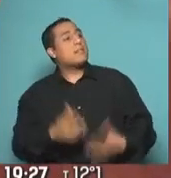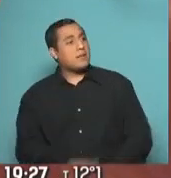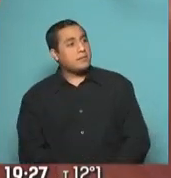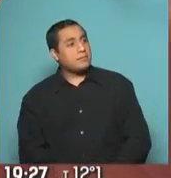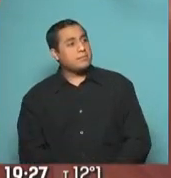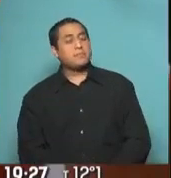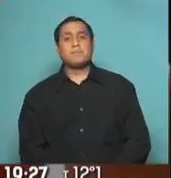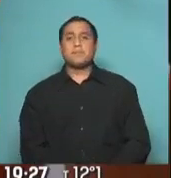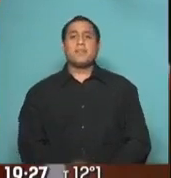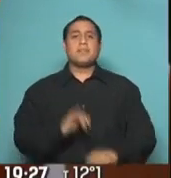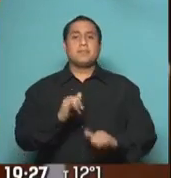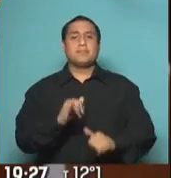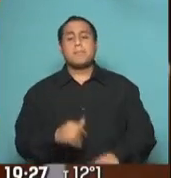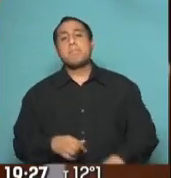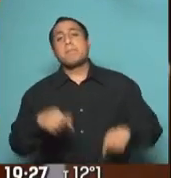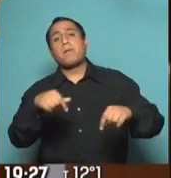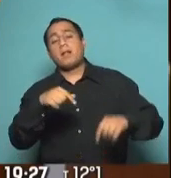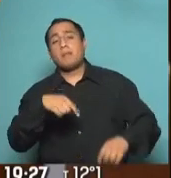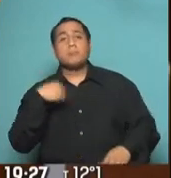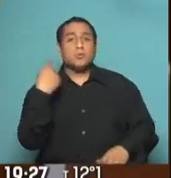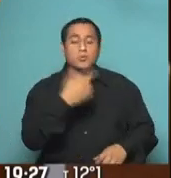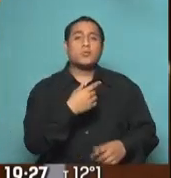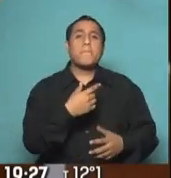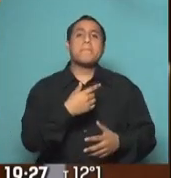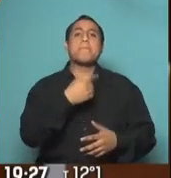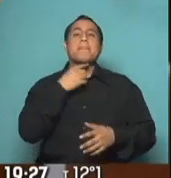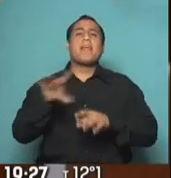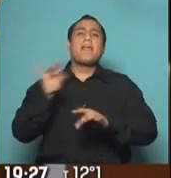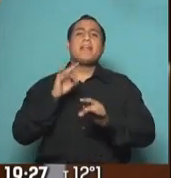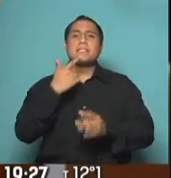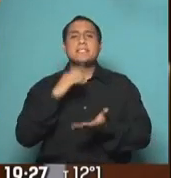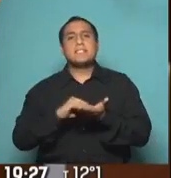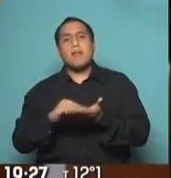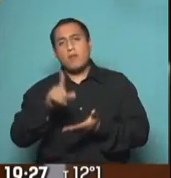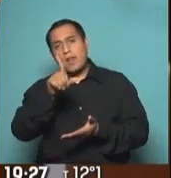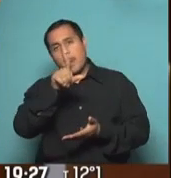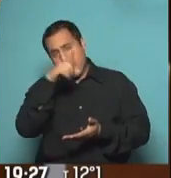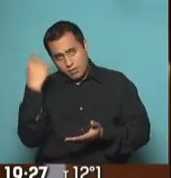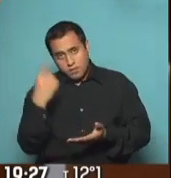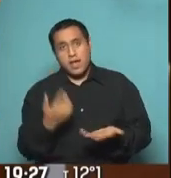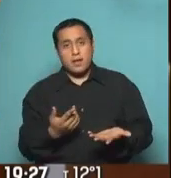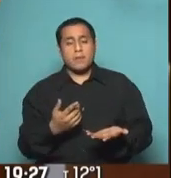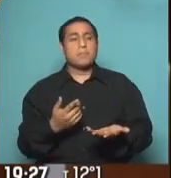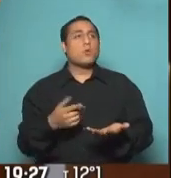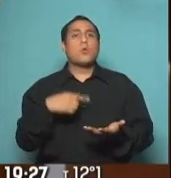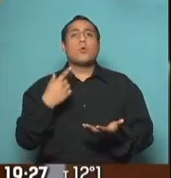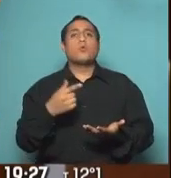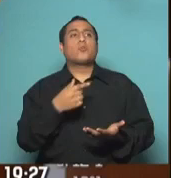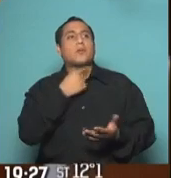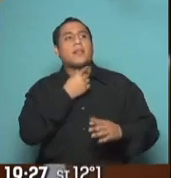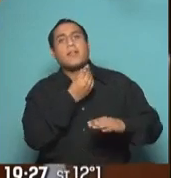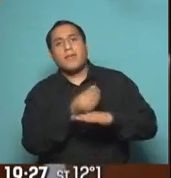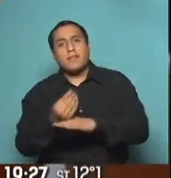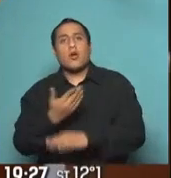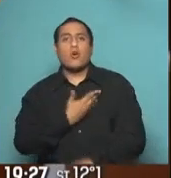bueno ahora nosotros estamos a punto de elegir senadores nacionales en estos pasos precandidatos en